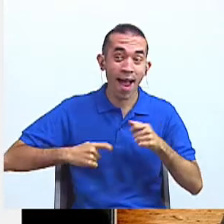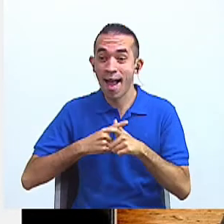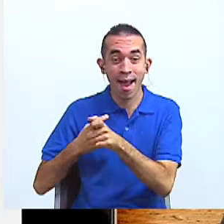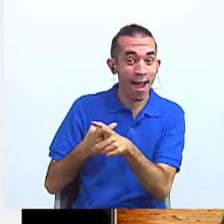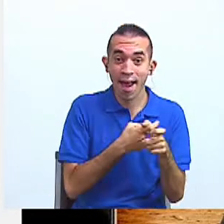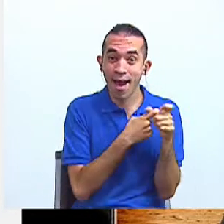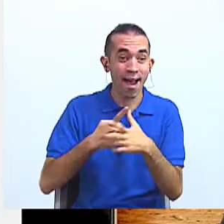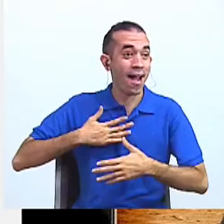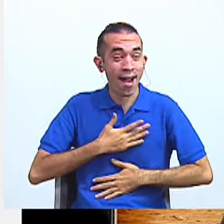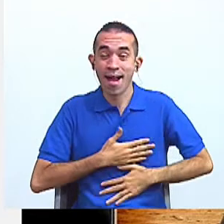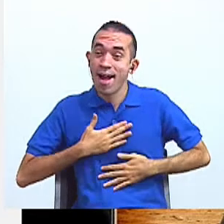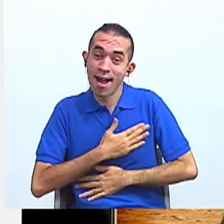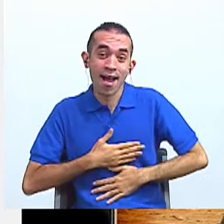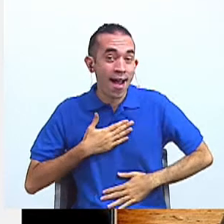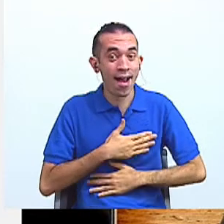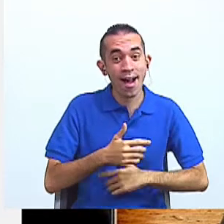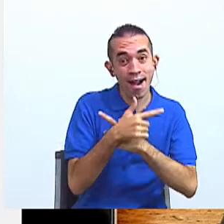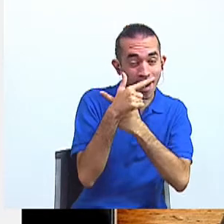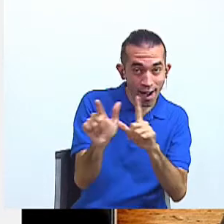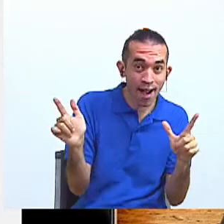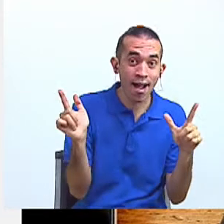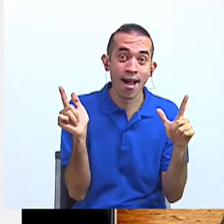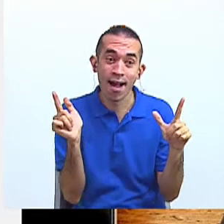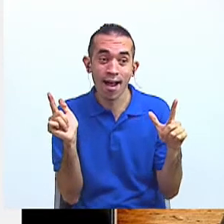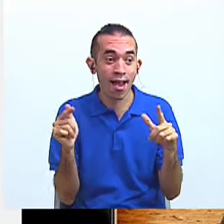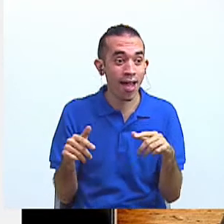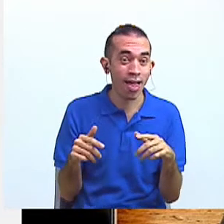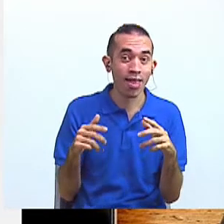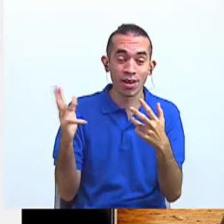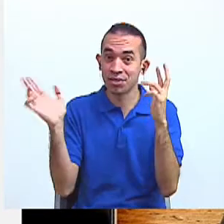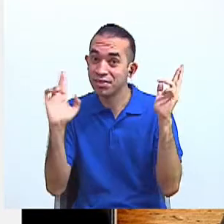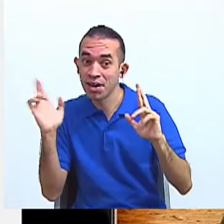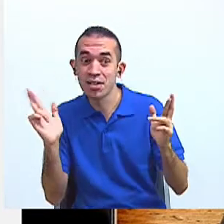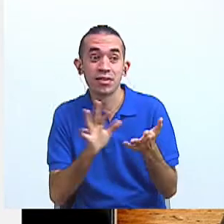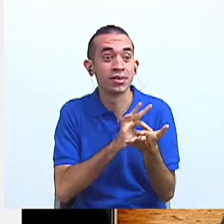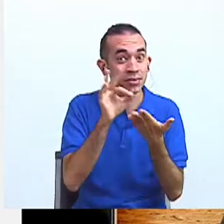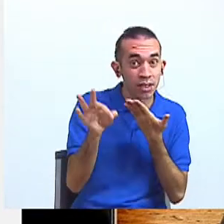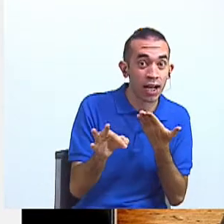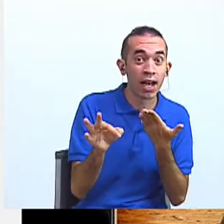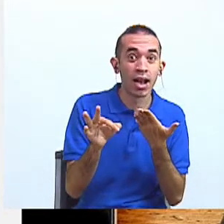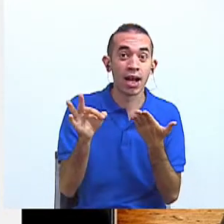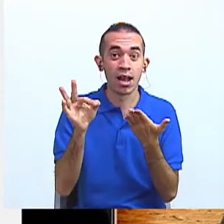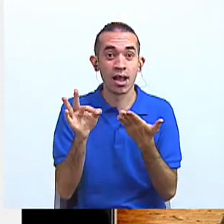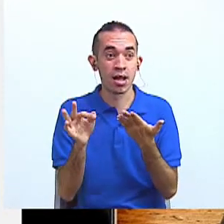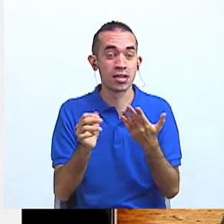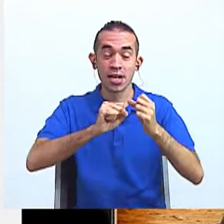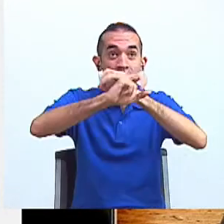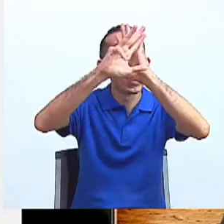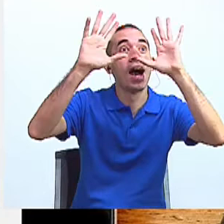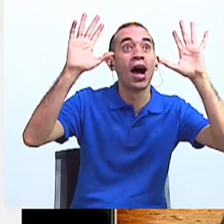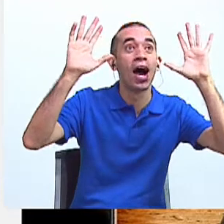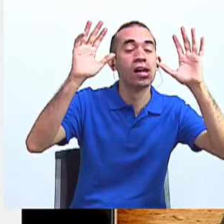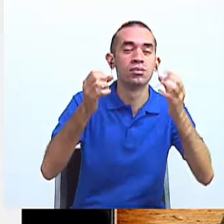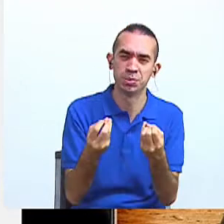o disfrutando de la libertad que tiene en los recreos, en la escuela, en su